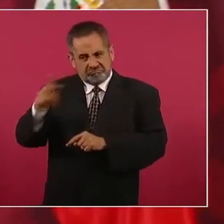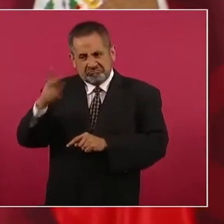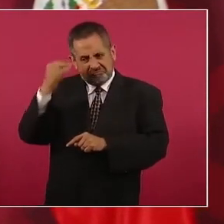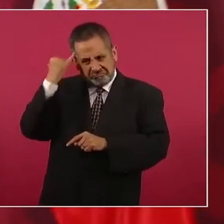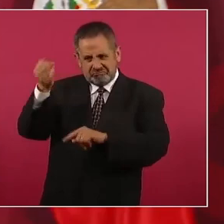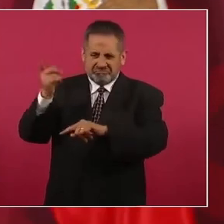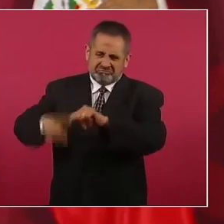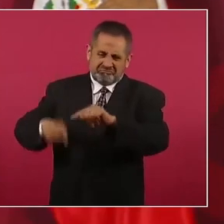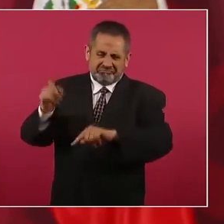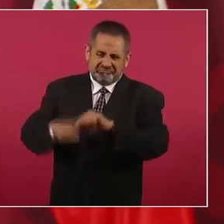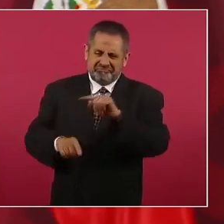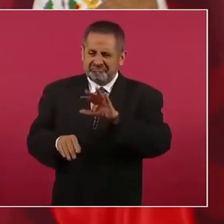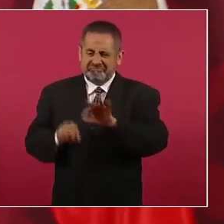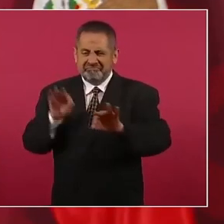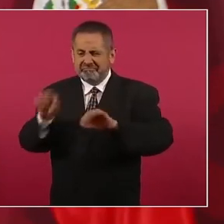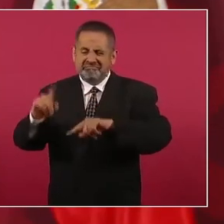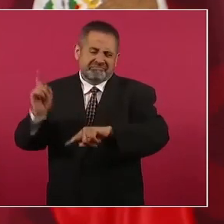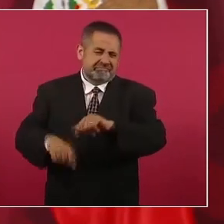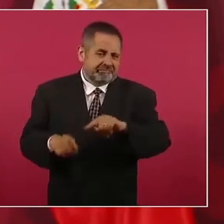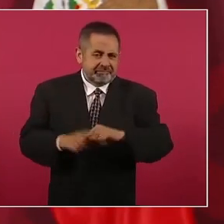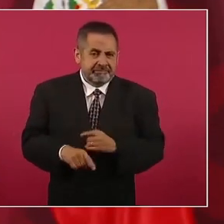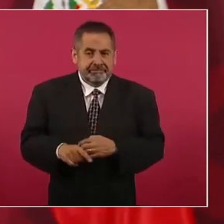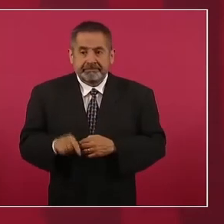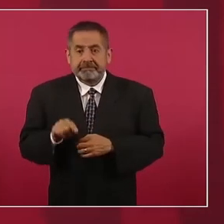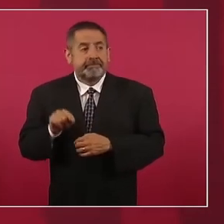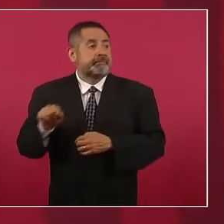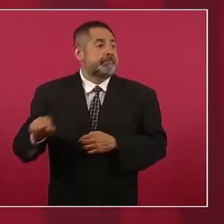Y empiezan a destruir templos